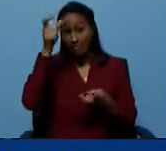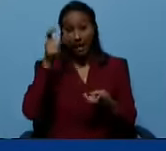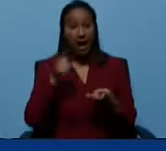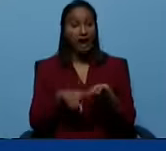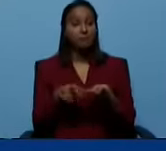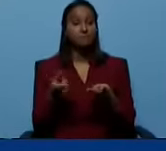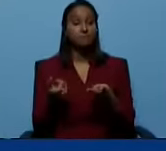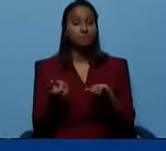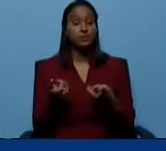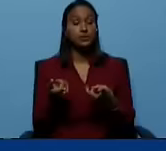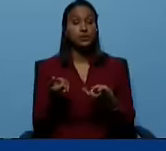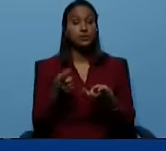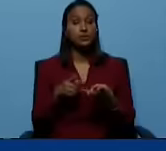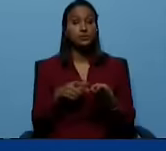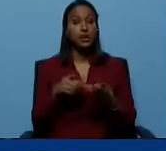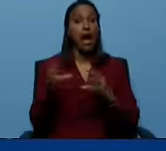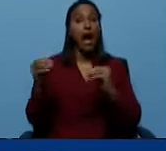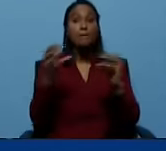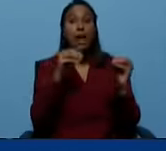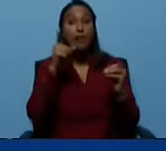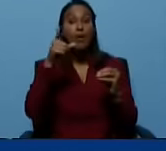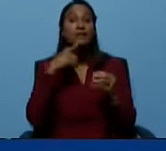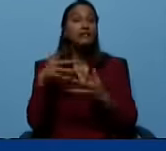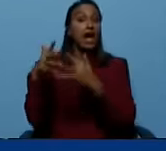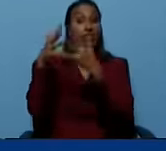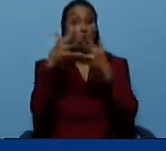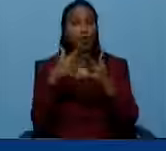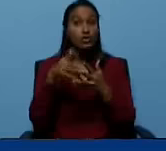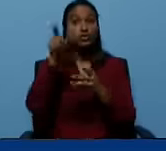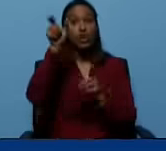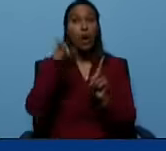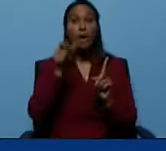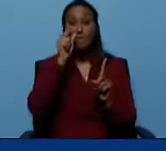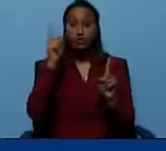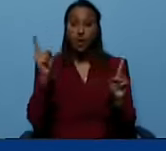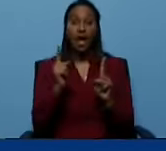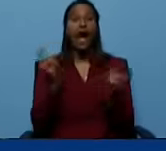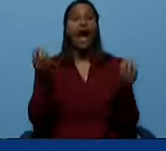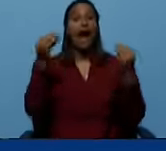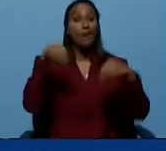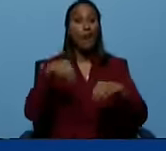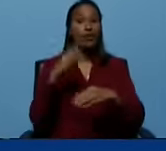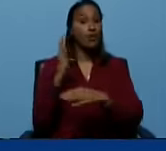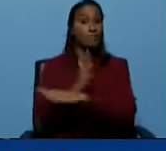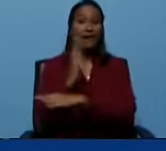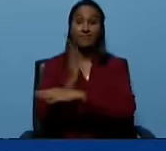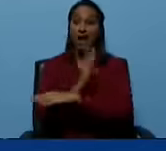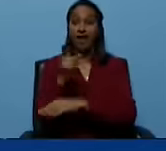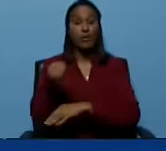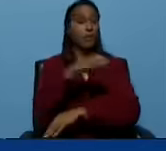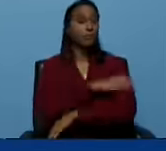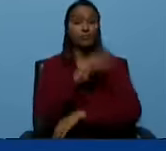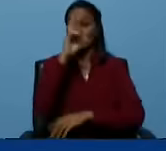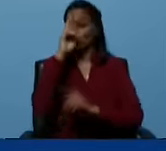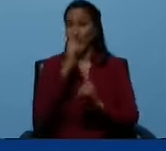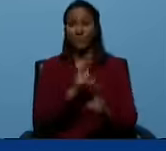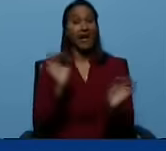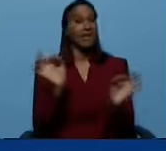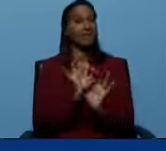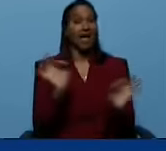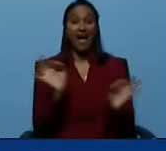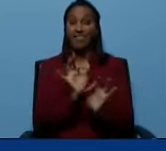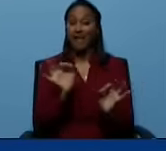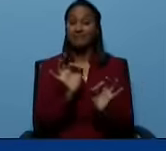Unidos, pero no respetaron ni una letra del acuerdo de Barbados, ni respetaron ni una letra del acuerdo de